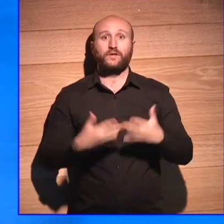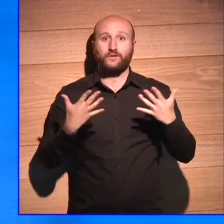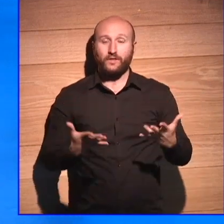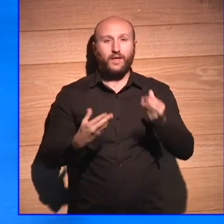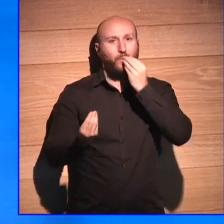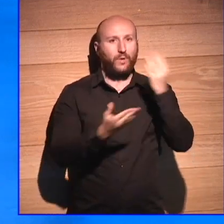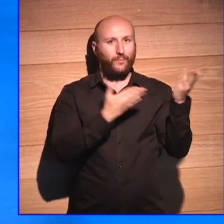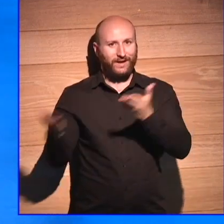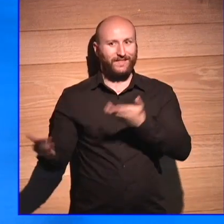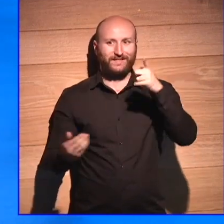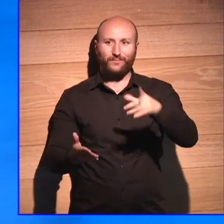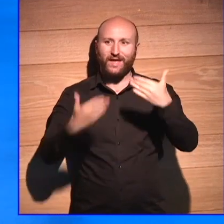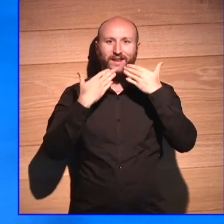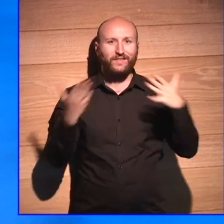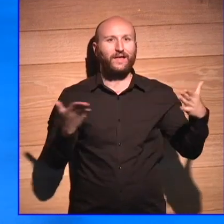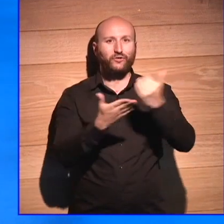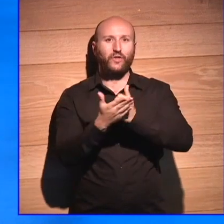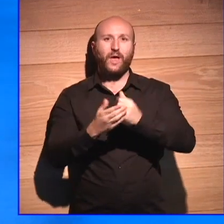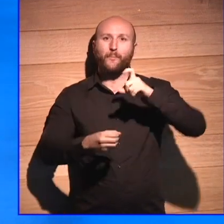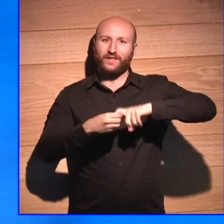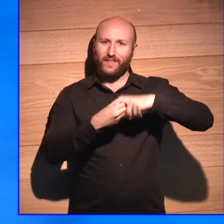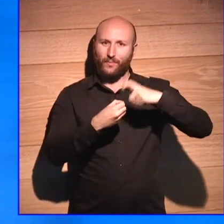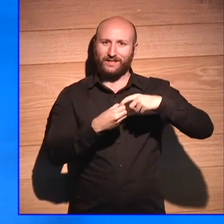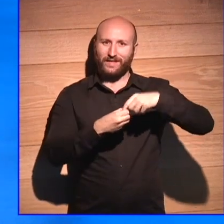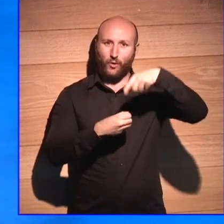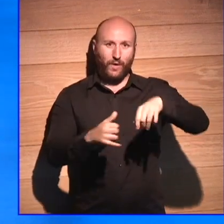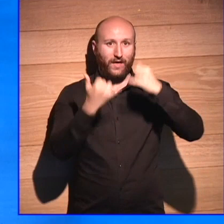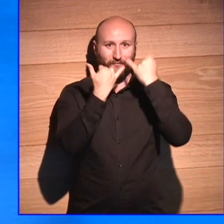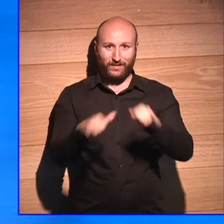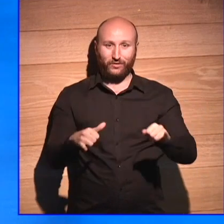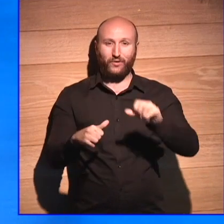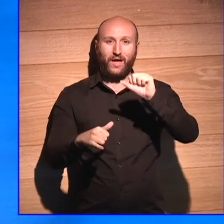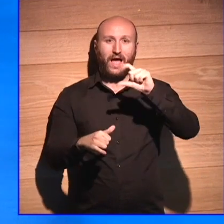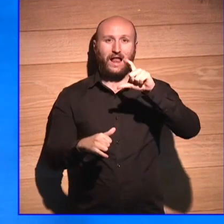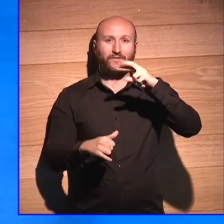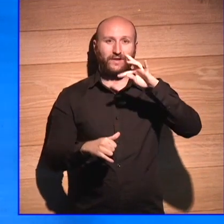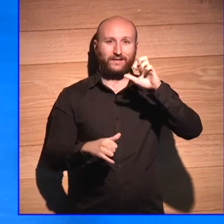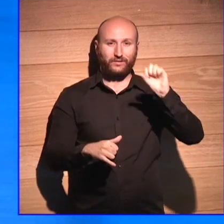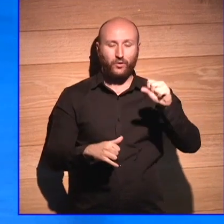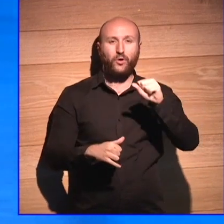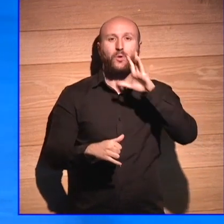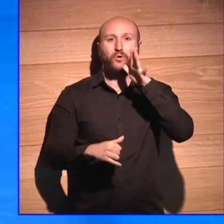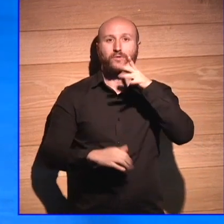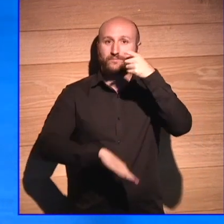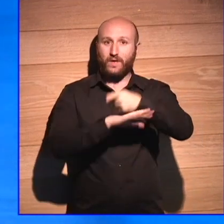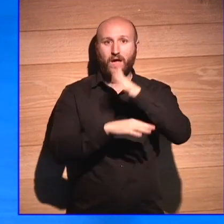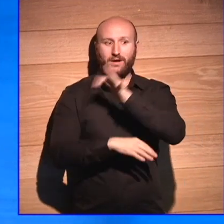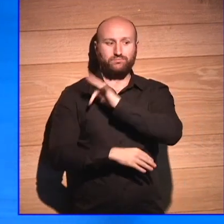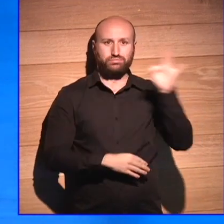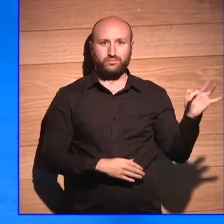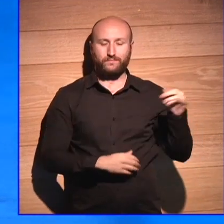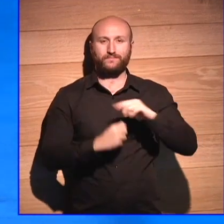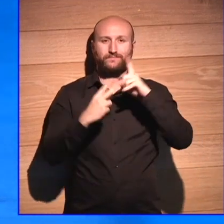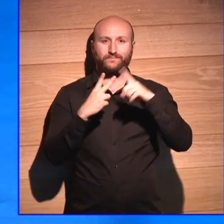la bienvenida y el agradecimiento a todos los participantes en el evento de hoy. A Albert Solé, director de Brain Film Fest, con el cual os dejo ahora.